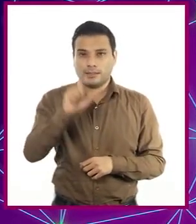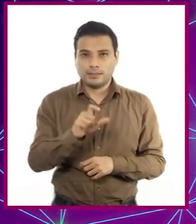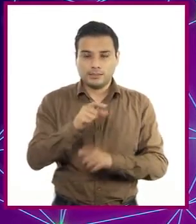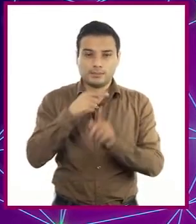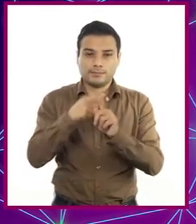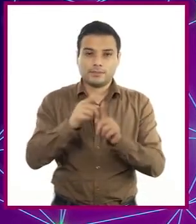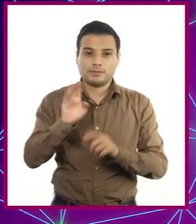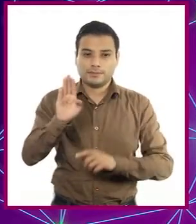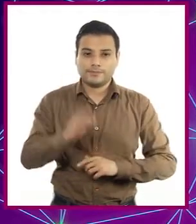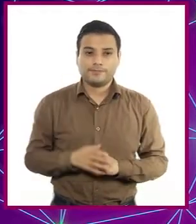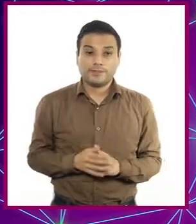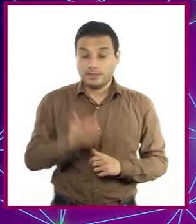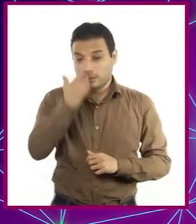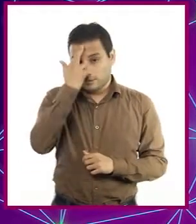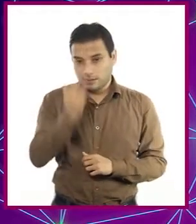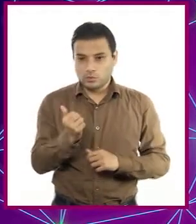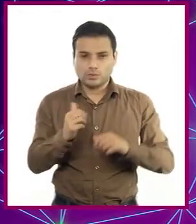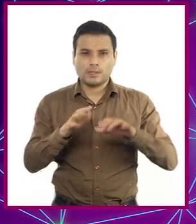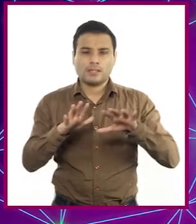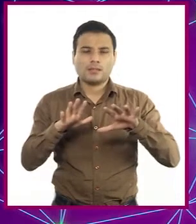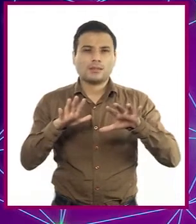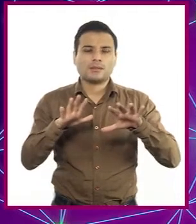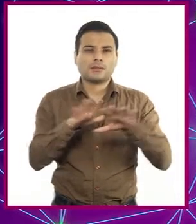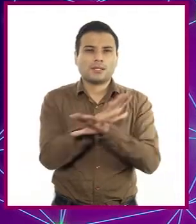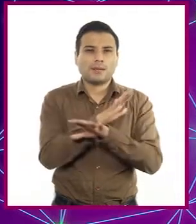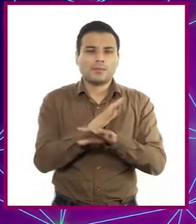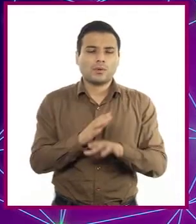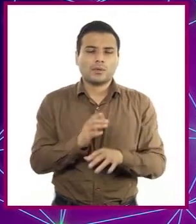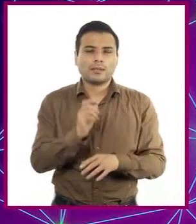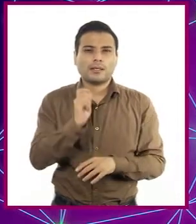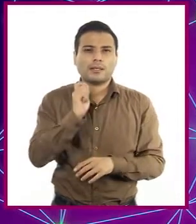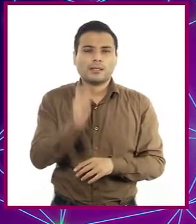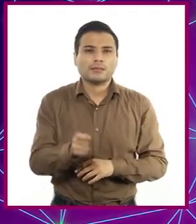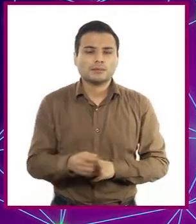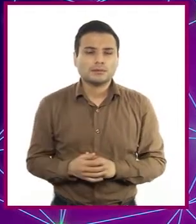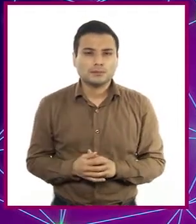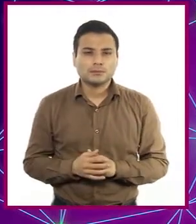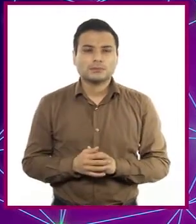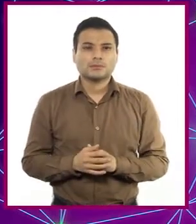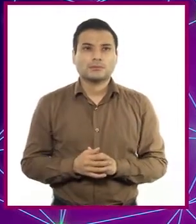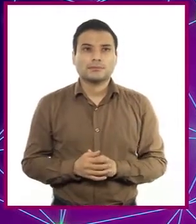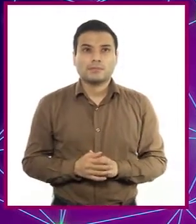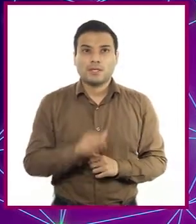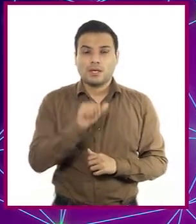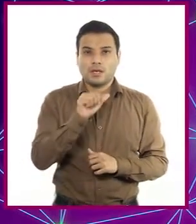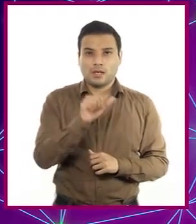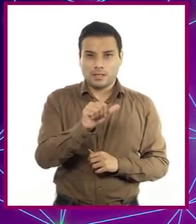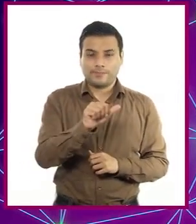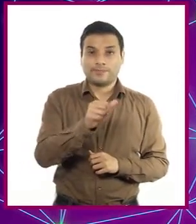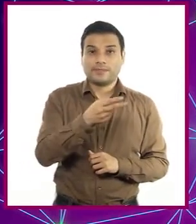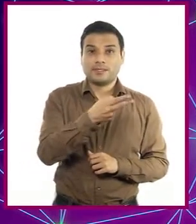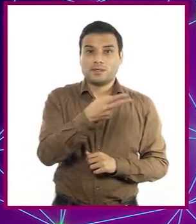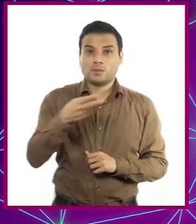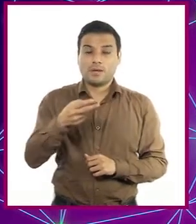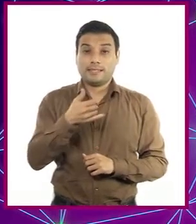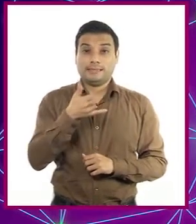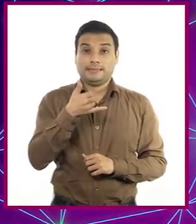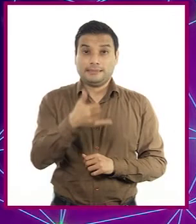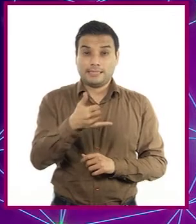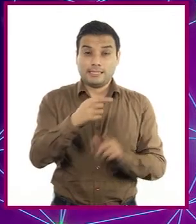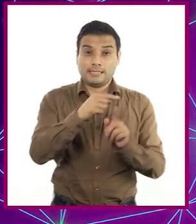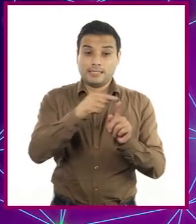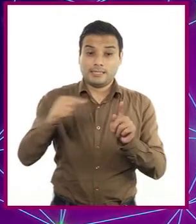razón de cambio de una relación de proporcionalidad directa está determinada como a igual a y entre